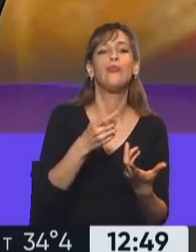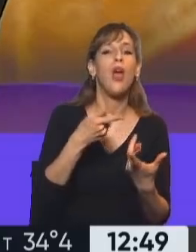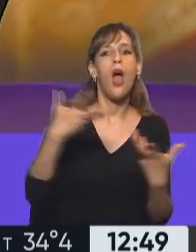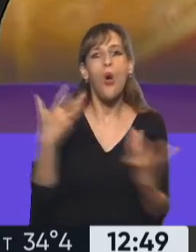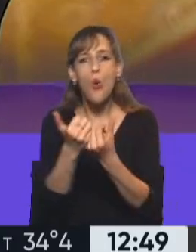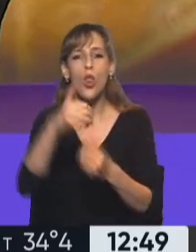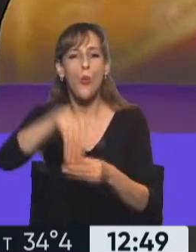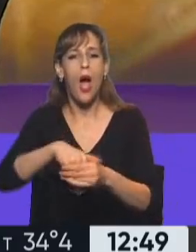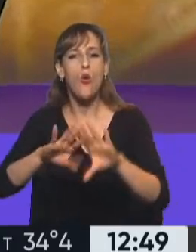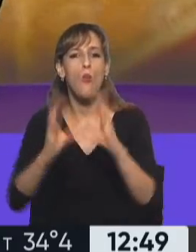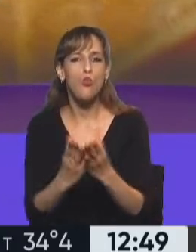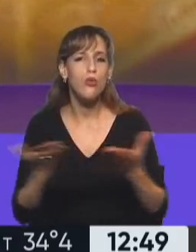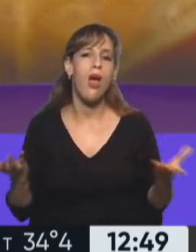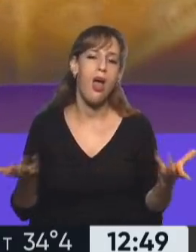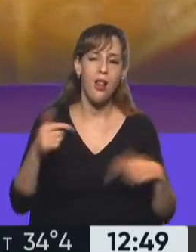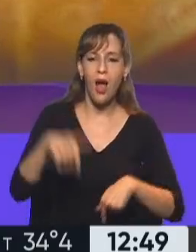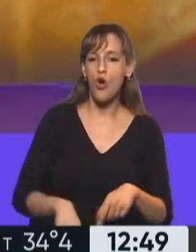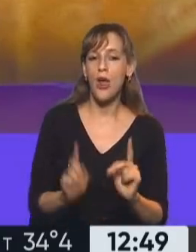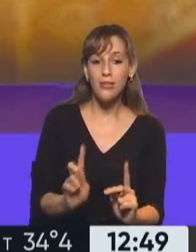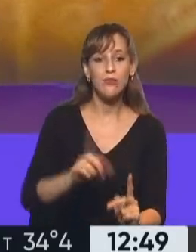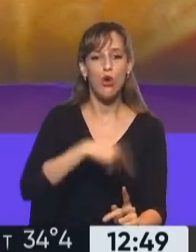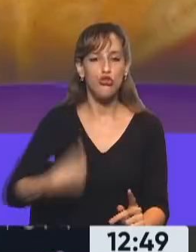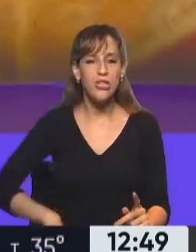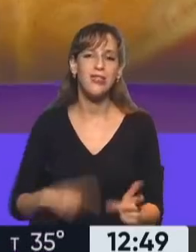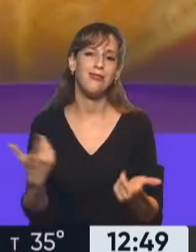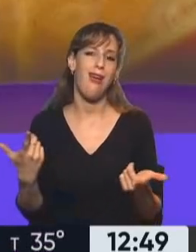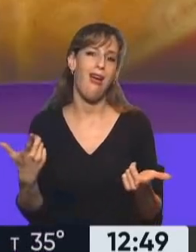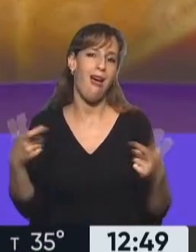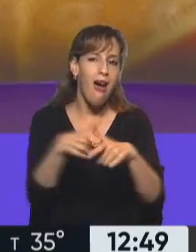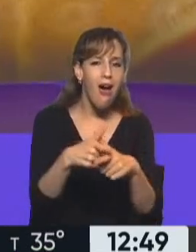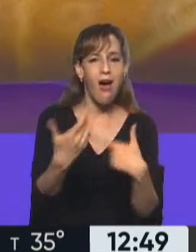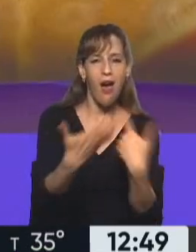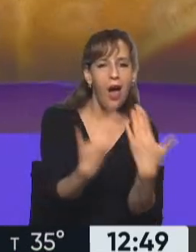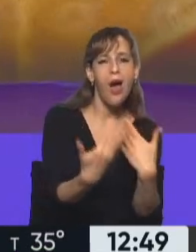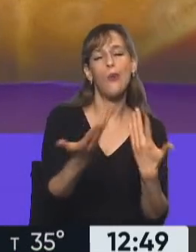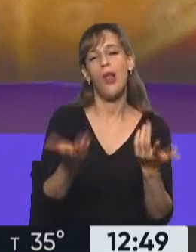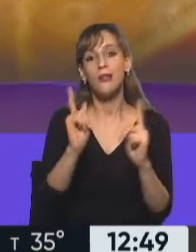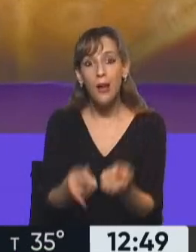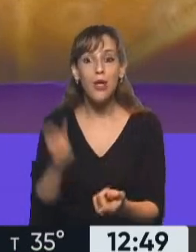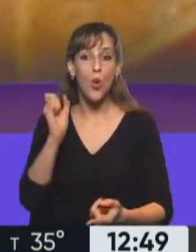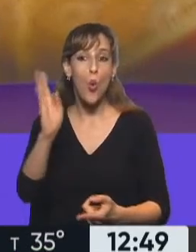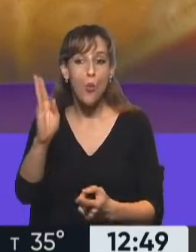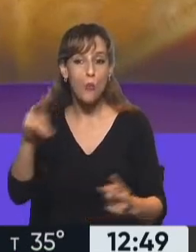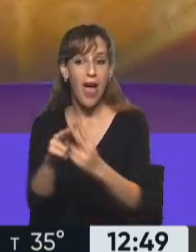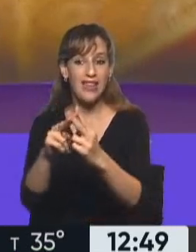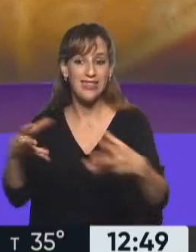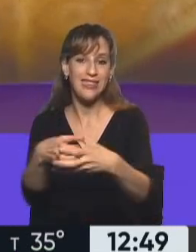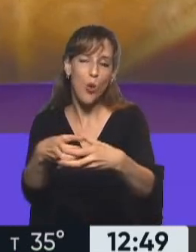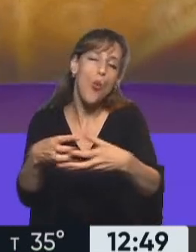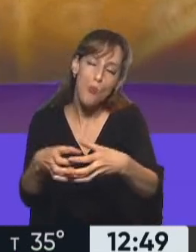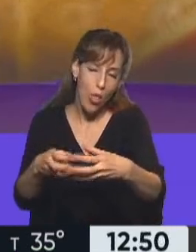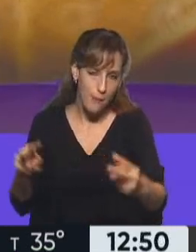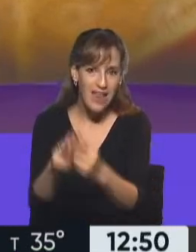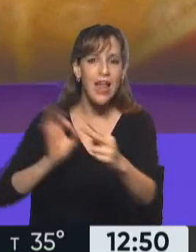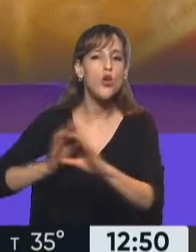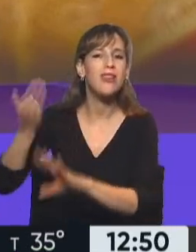está ahora negociándose incluso con China. Lo que se arregló con el Club de París el año pasado, en donde se definió que el Club de